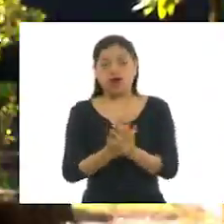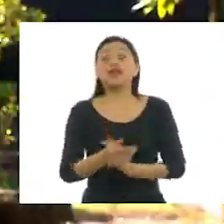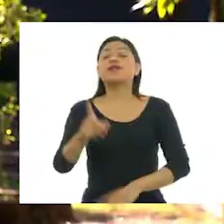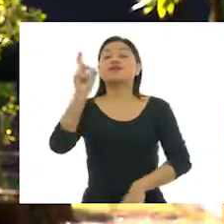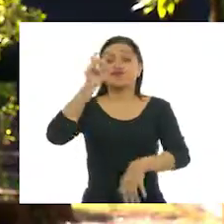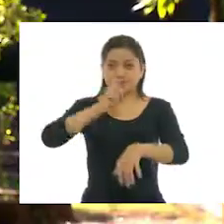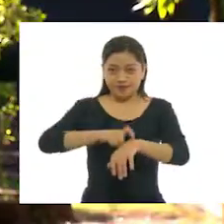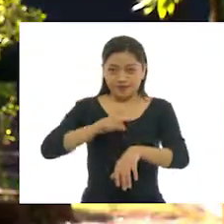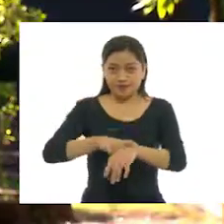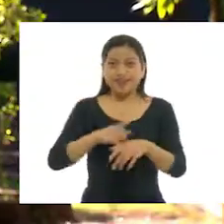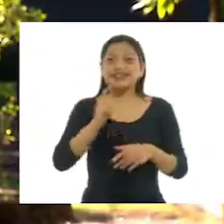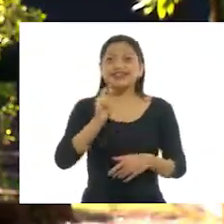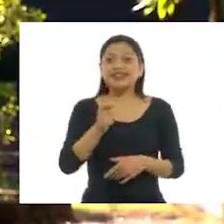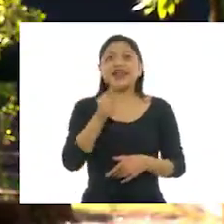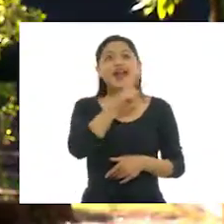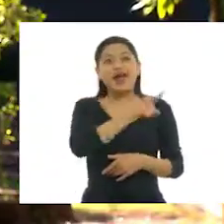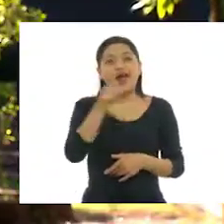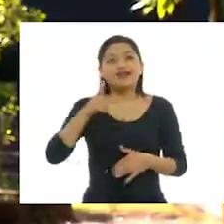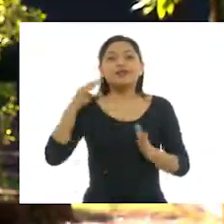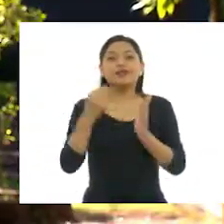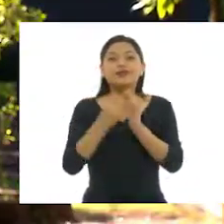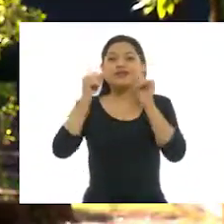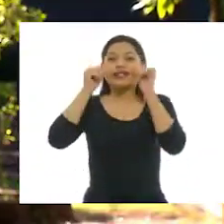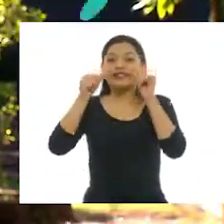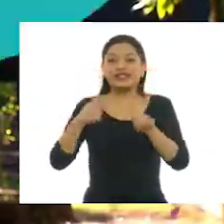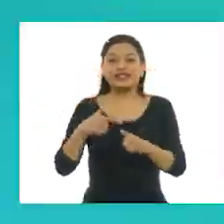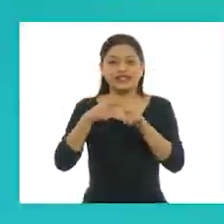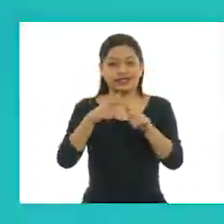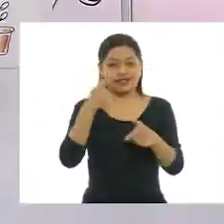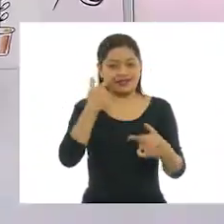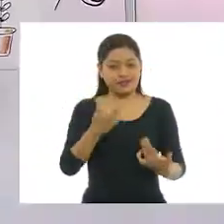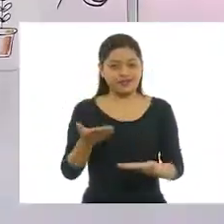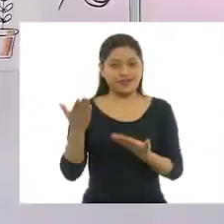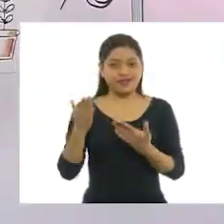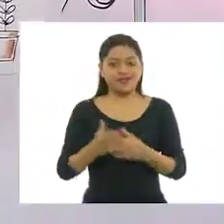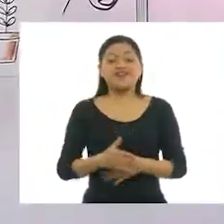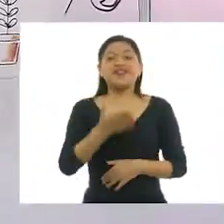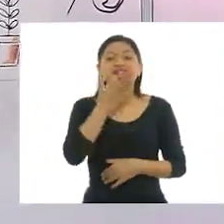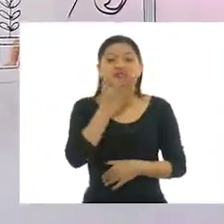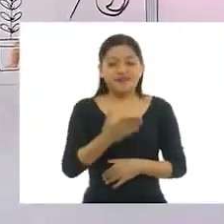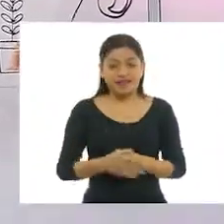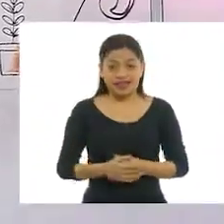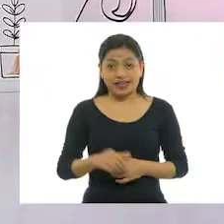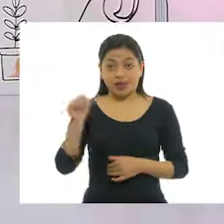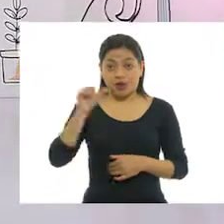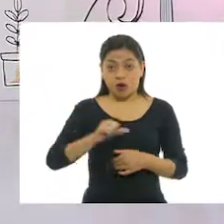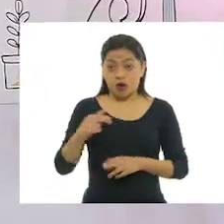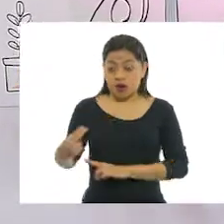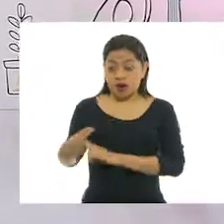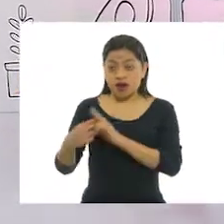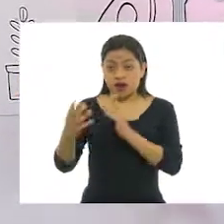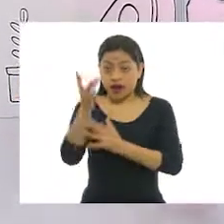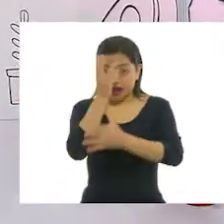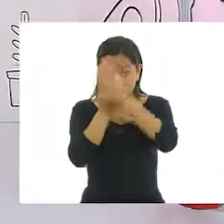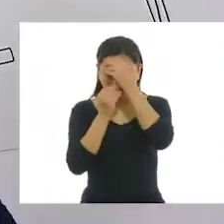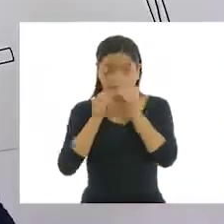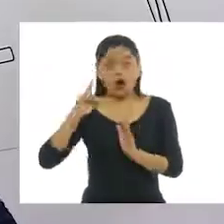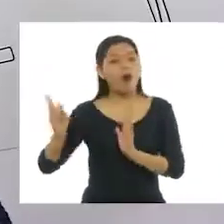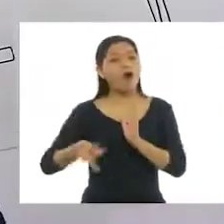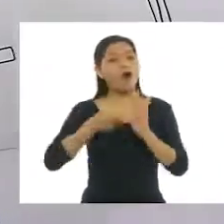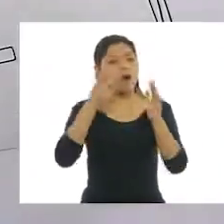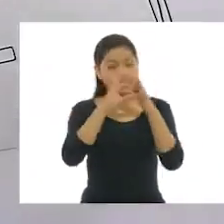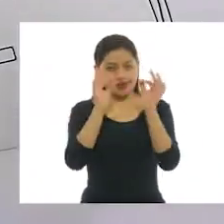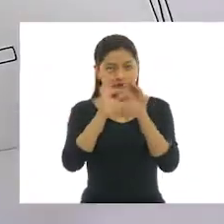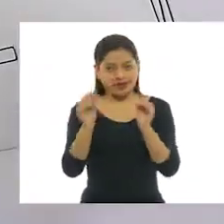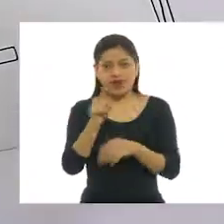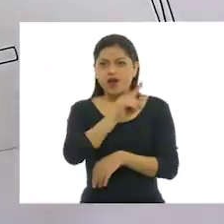es momento de seguir con el programa de hoy. Bueno, pues vamos a repasar todo lo que ya hemos aprendido en canto. A